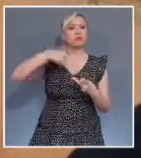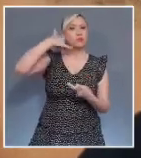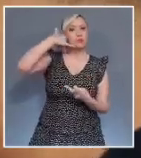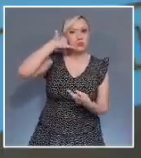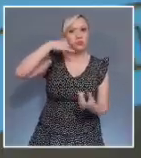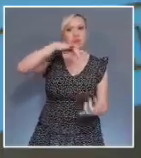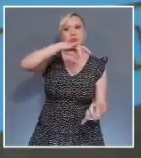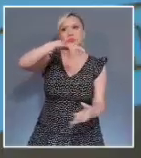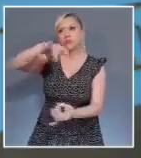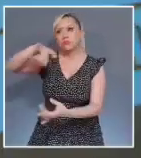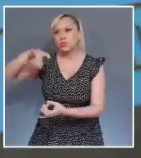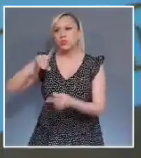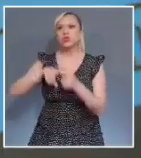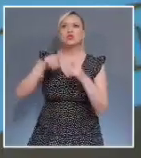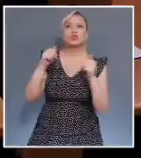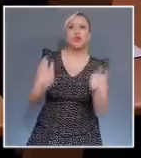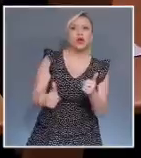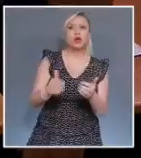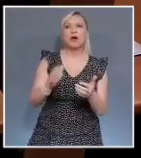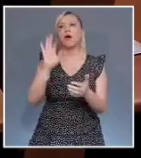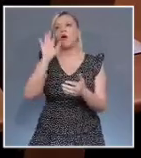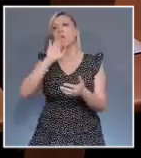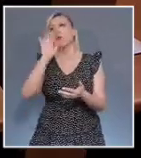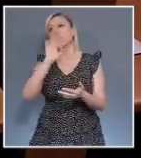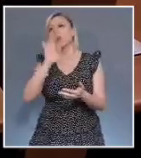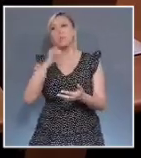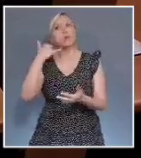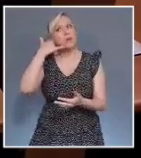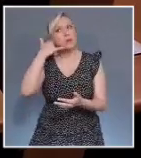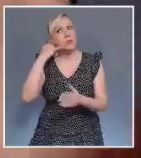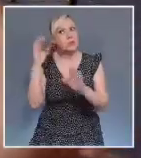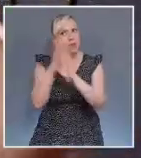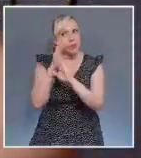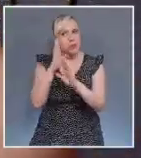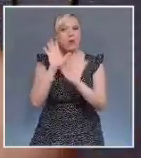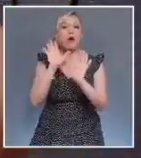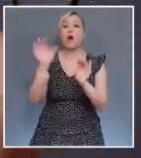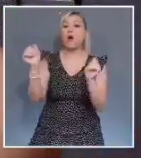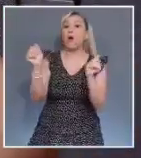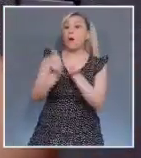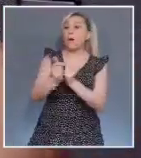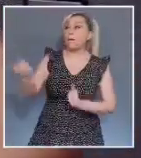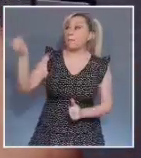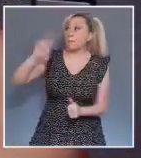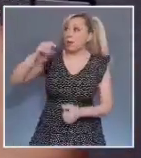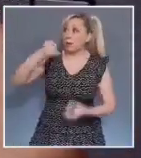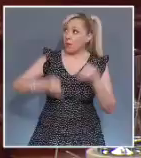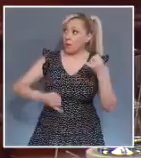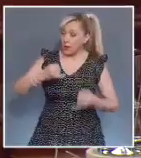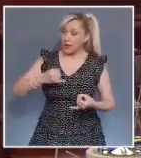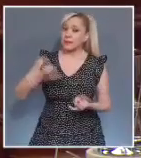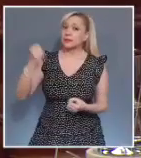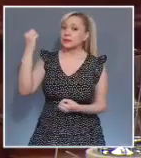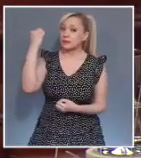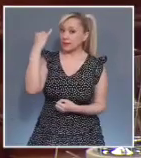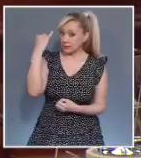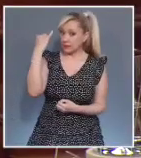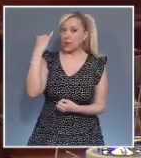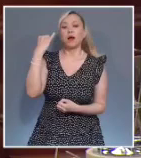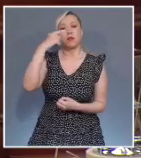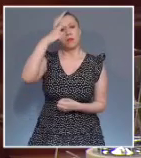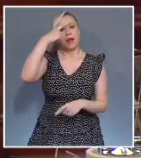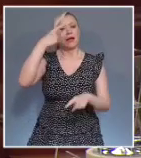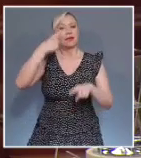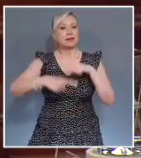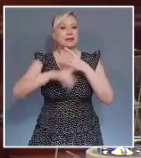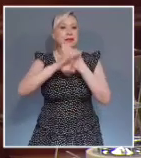orden judicial y para ciertos delitos, todo con la finalidad de prevenir el delito. De ninguna se desprende que la